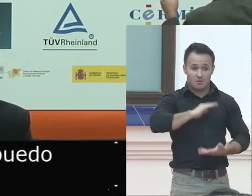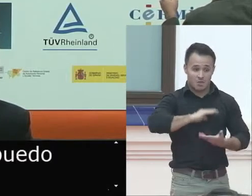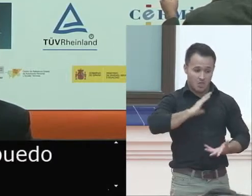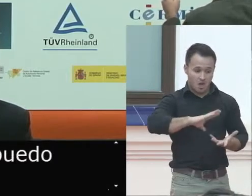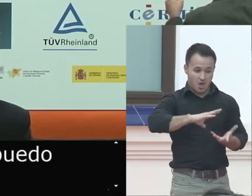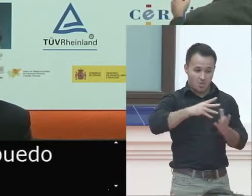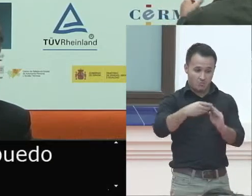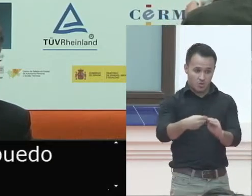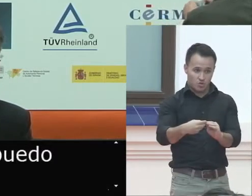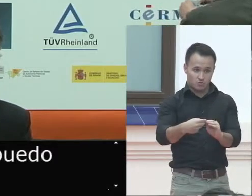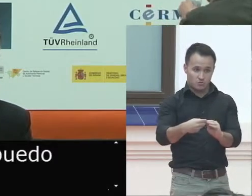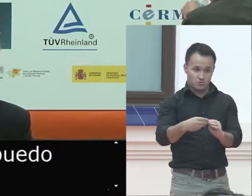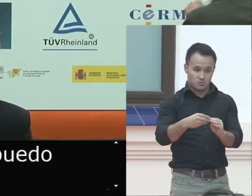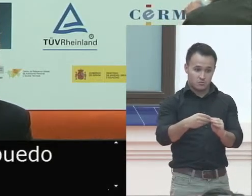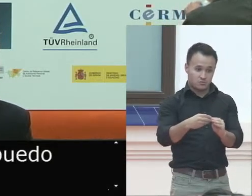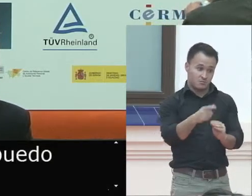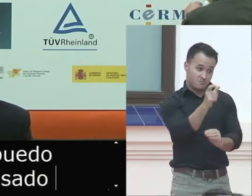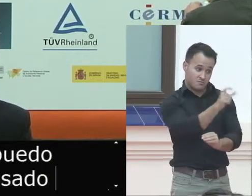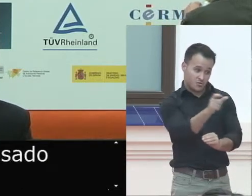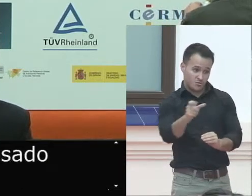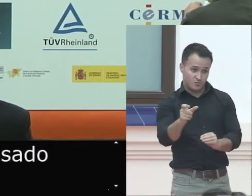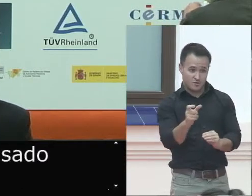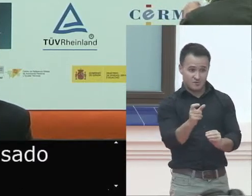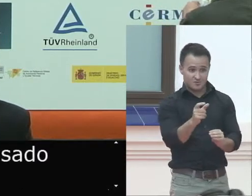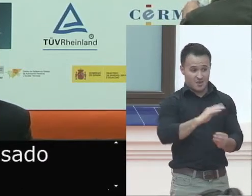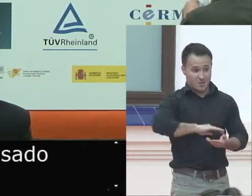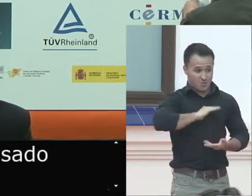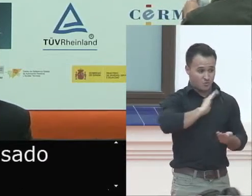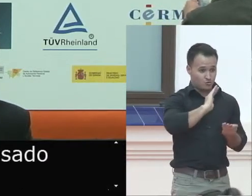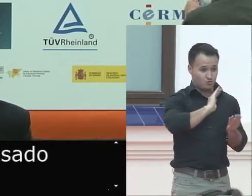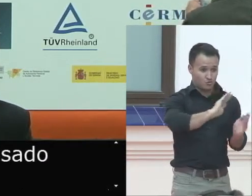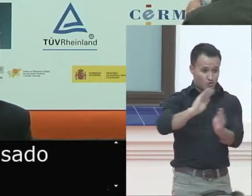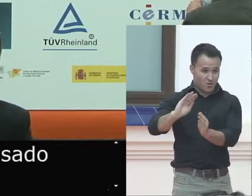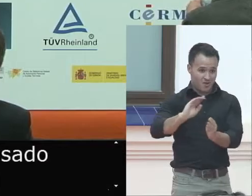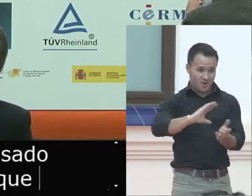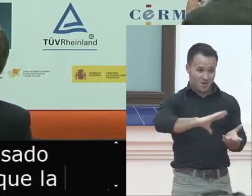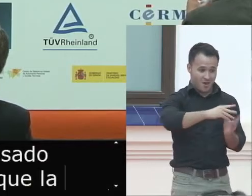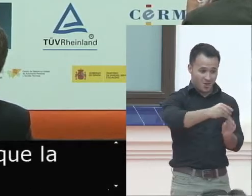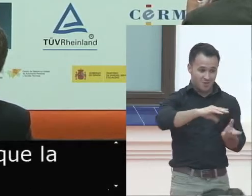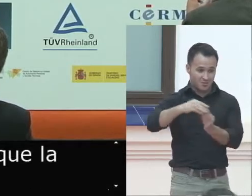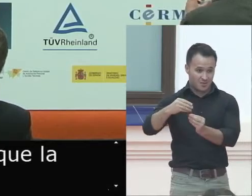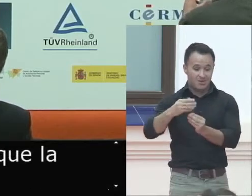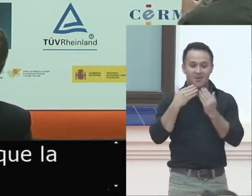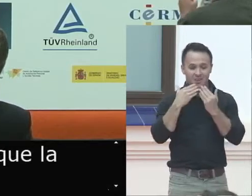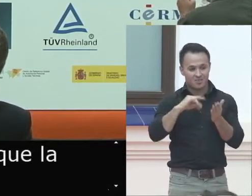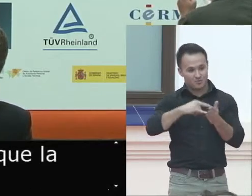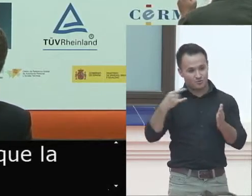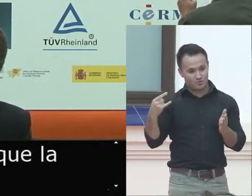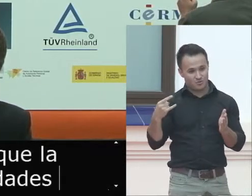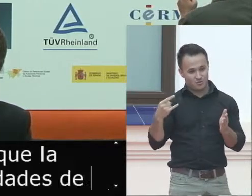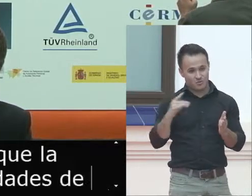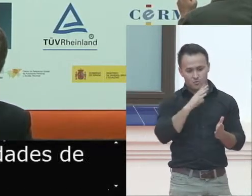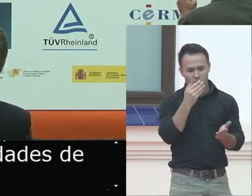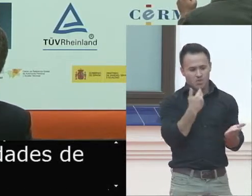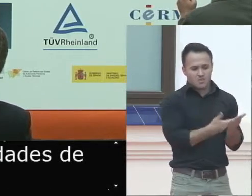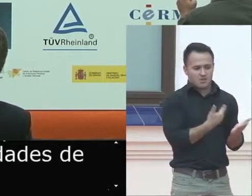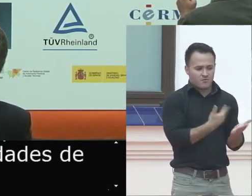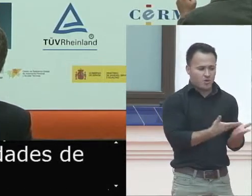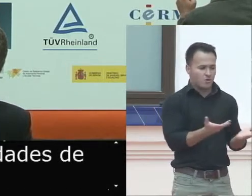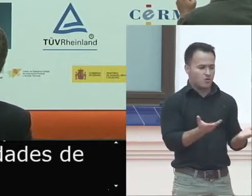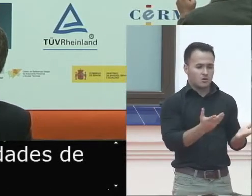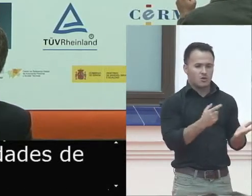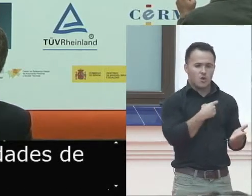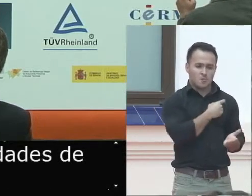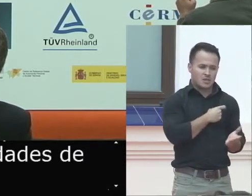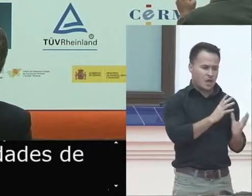de adaptación a las capacidades de las personas cada vez es mayor y lo está haciendo la tecnología. Porque en lo que las certificaciones y los